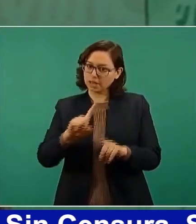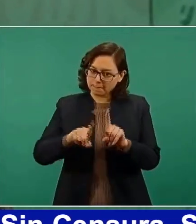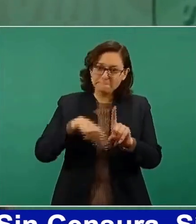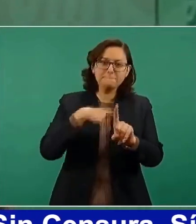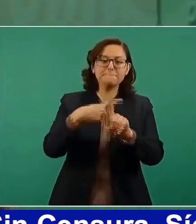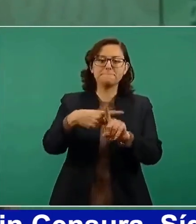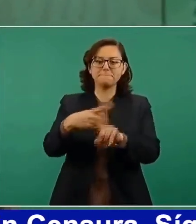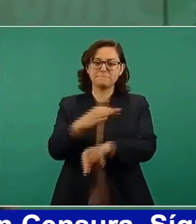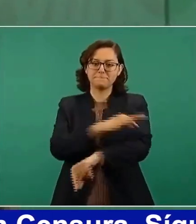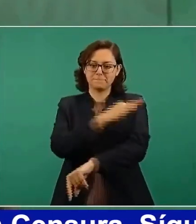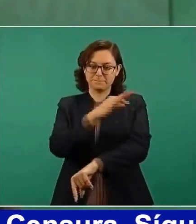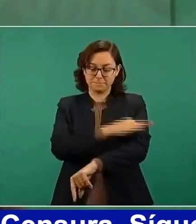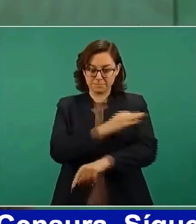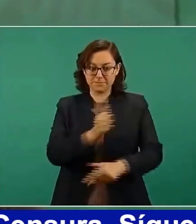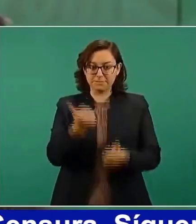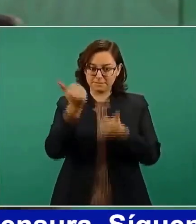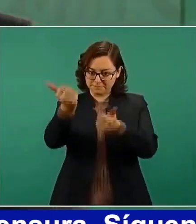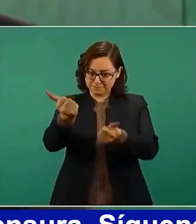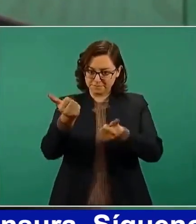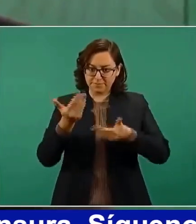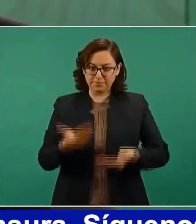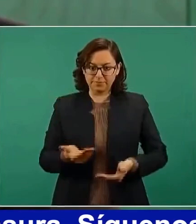adicionales. Esto lo va a informar